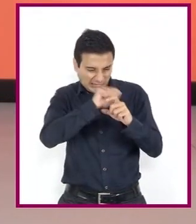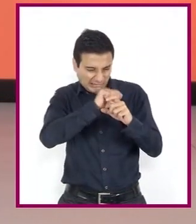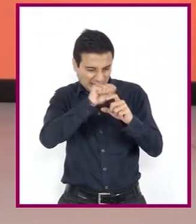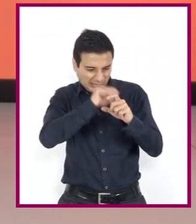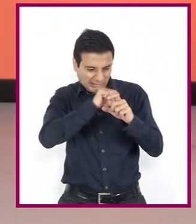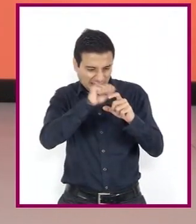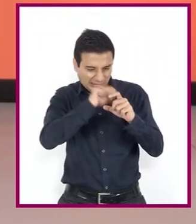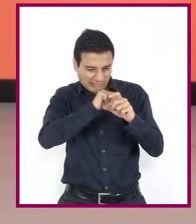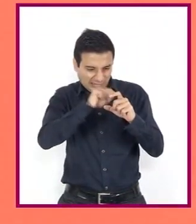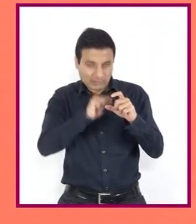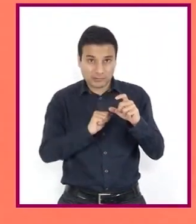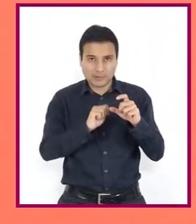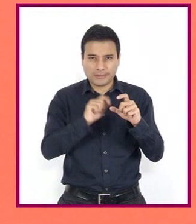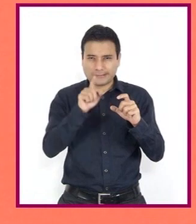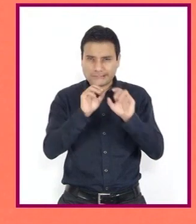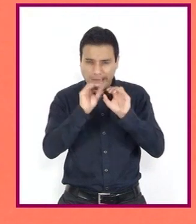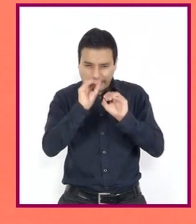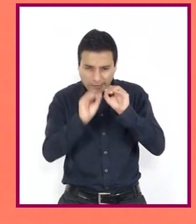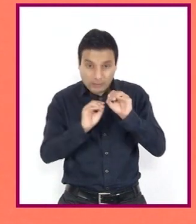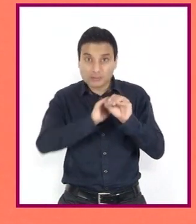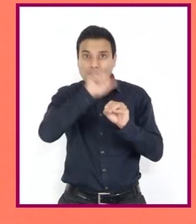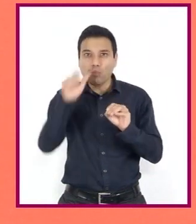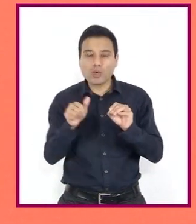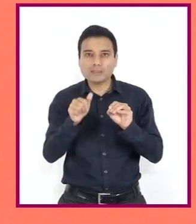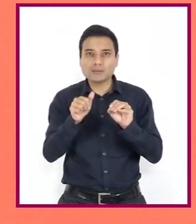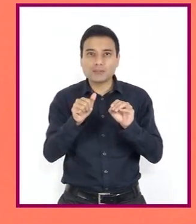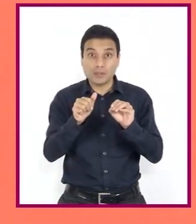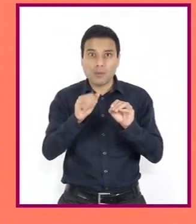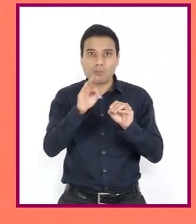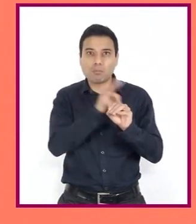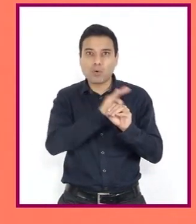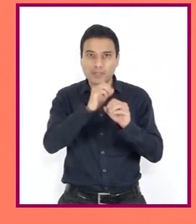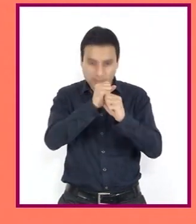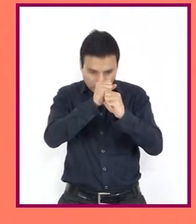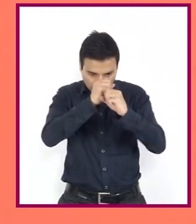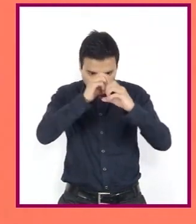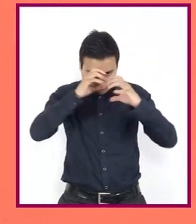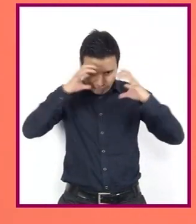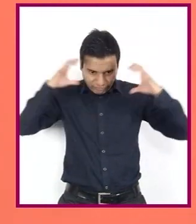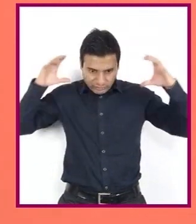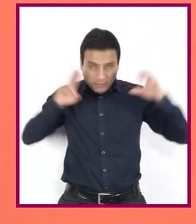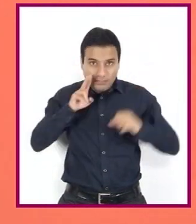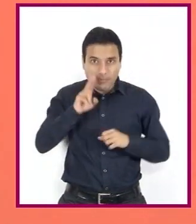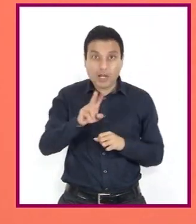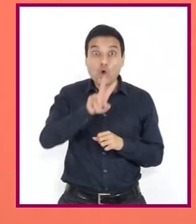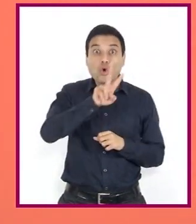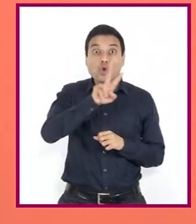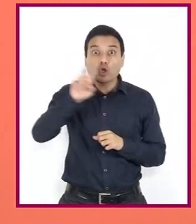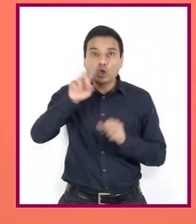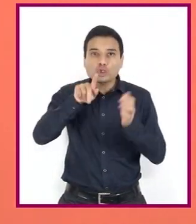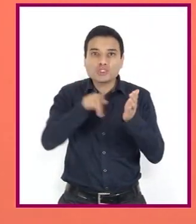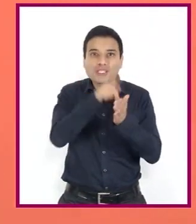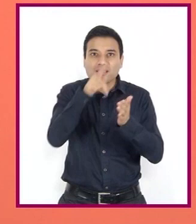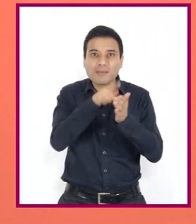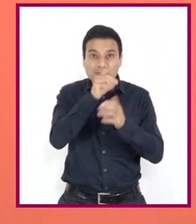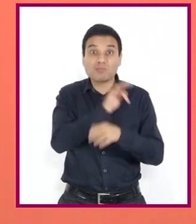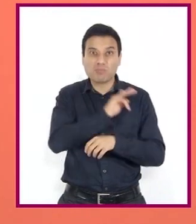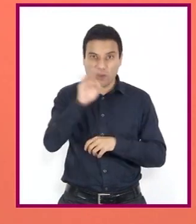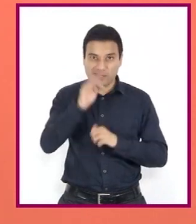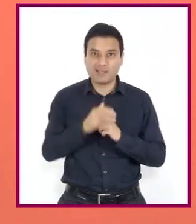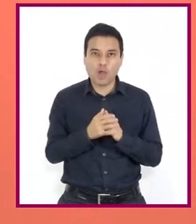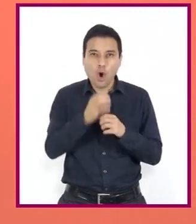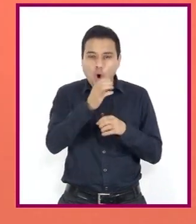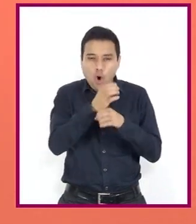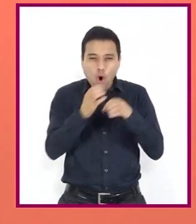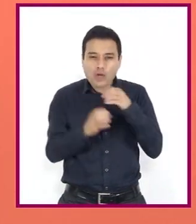grado que ampliaba la imagen 200 veces. A través de ello pudo observar objetos,